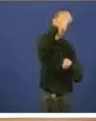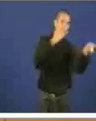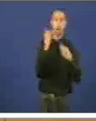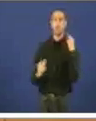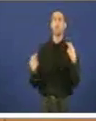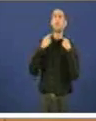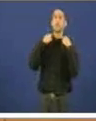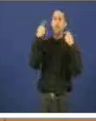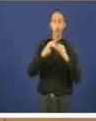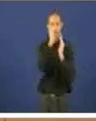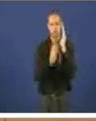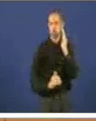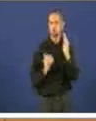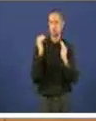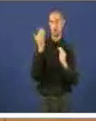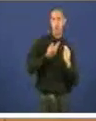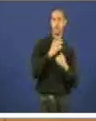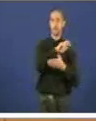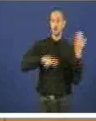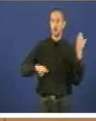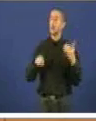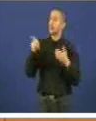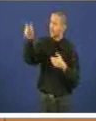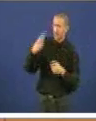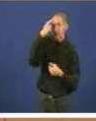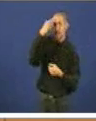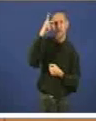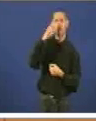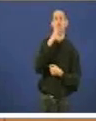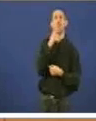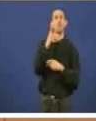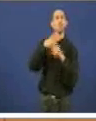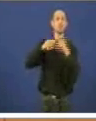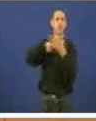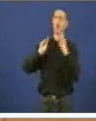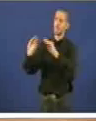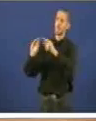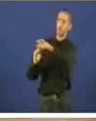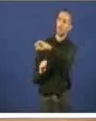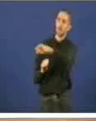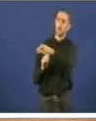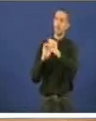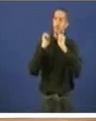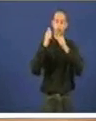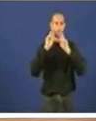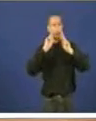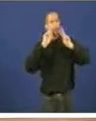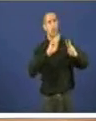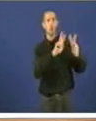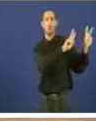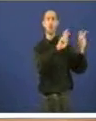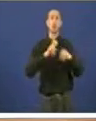Galicia. Está vostede preocupado, señoría, porque a Xunta debe actuar en Nova Caixa Galicia